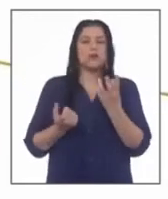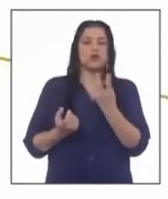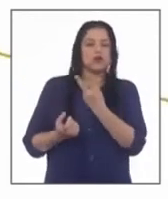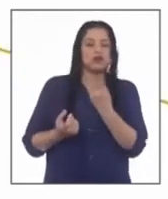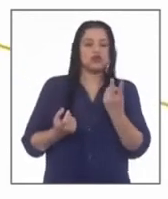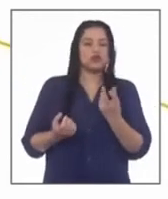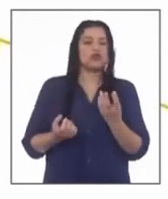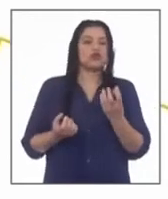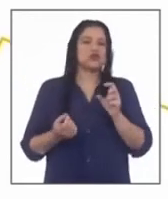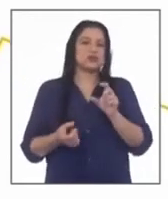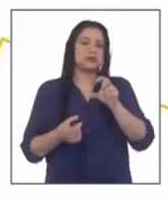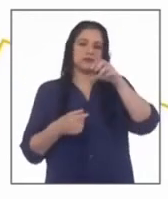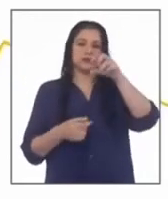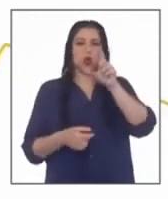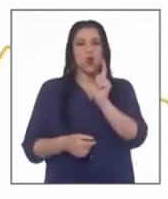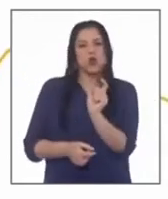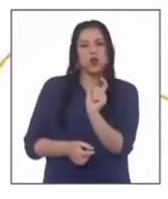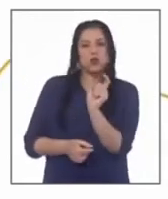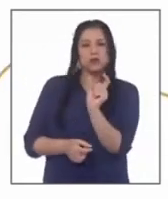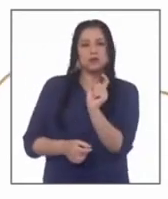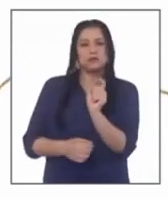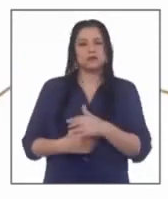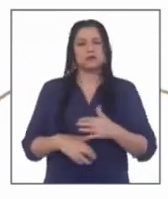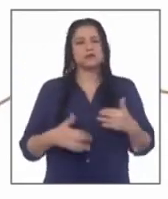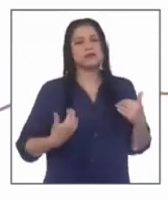ellos.